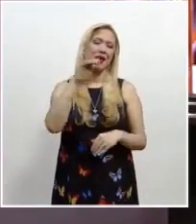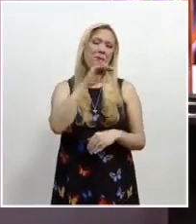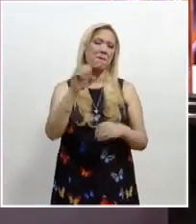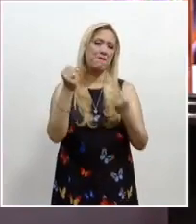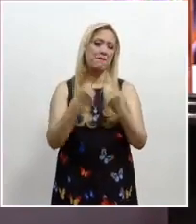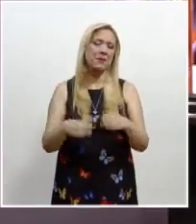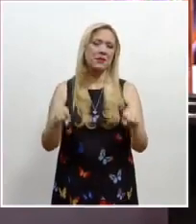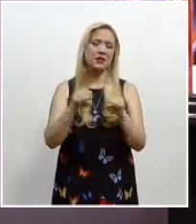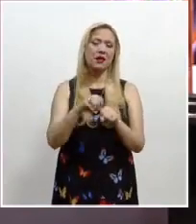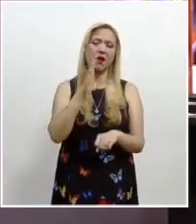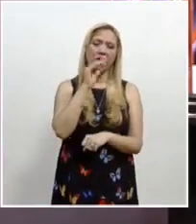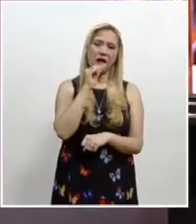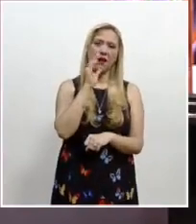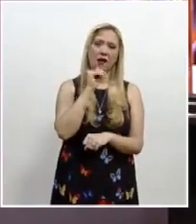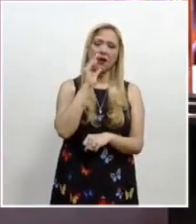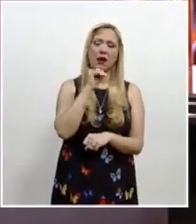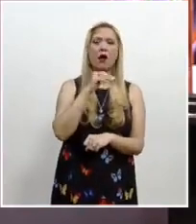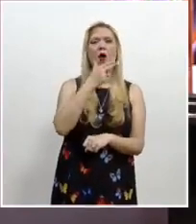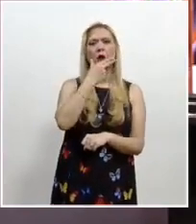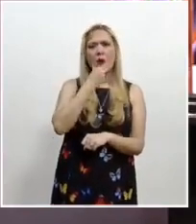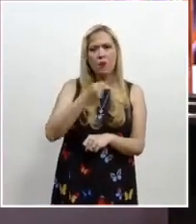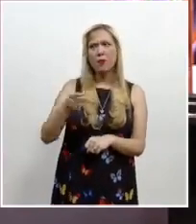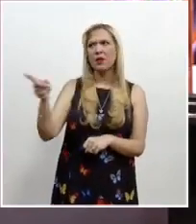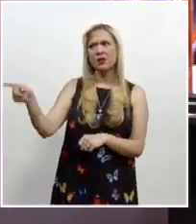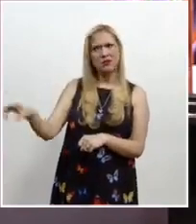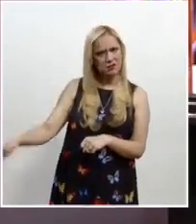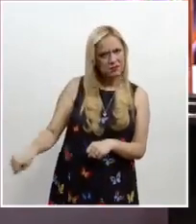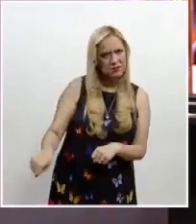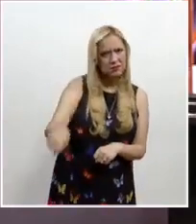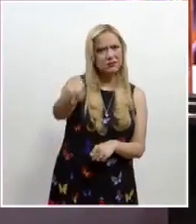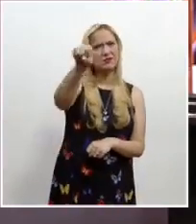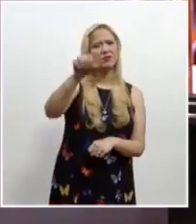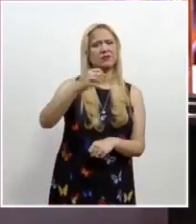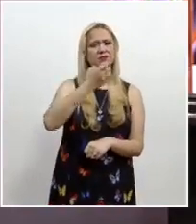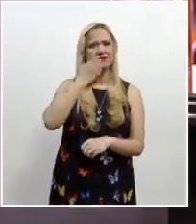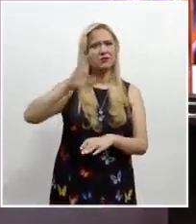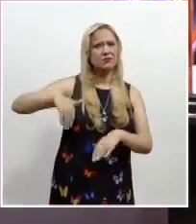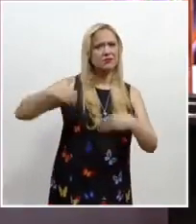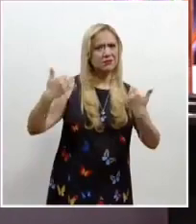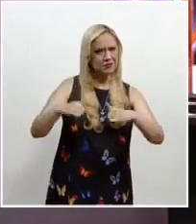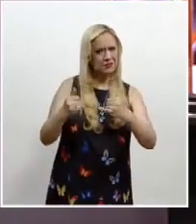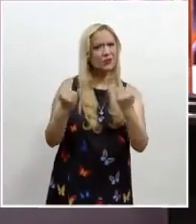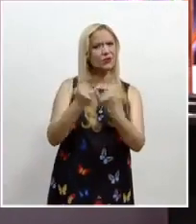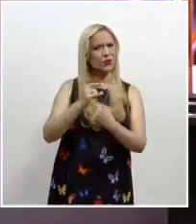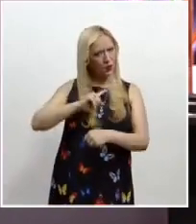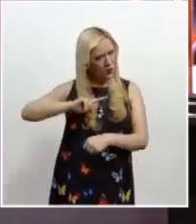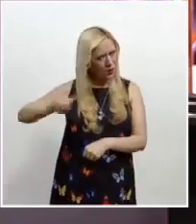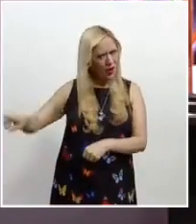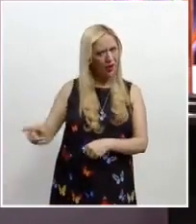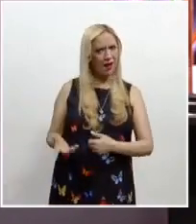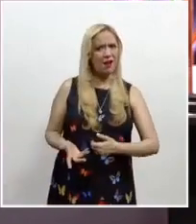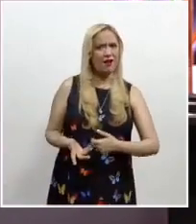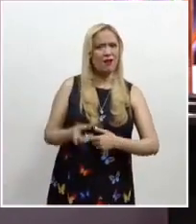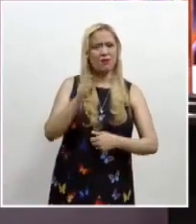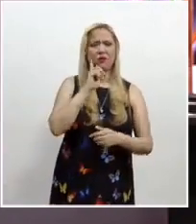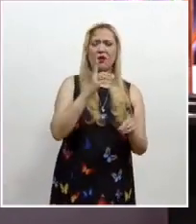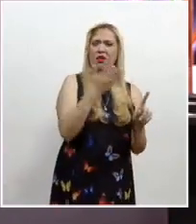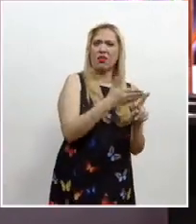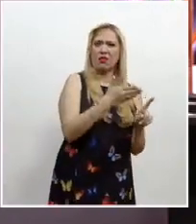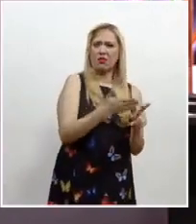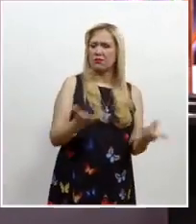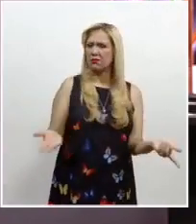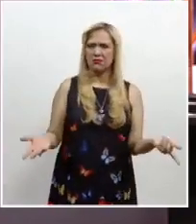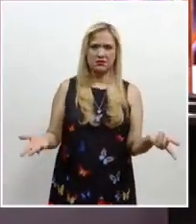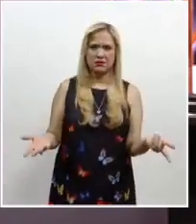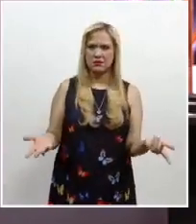Social para que los hombres pudieran llevar a sus hijas e hijos a las guarderías. Es decir, tenemos muchas acciones